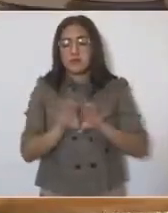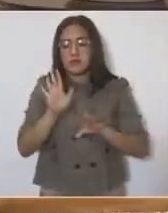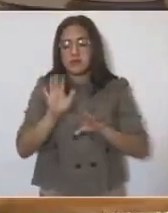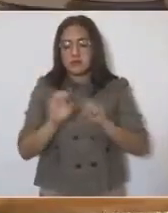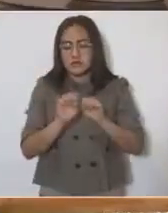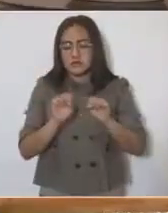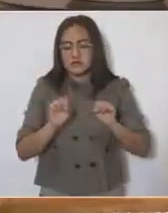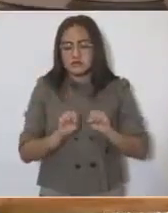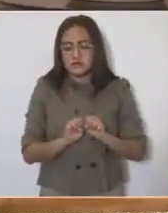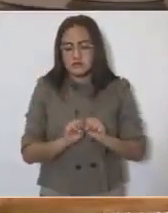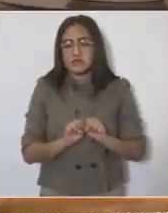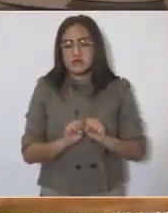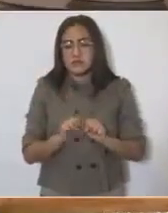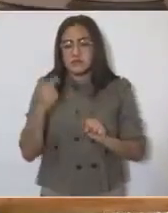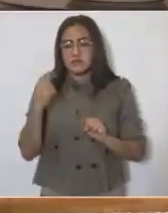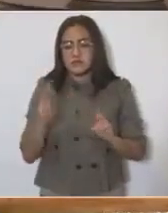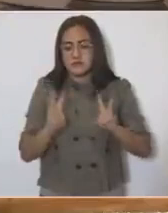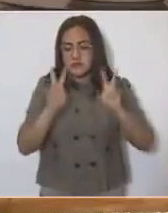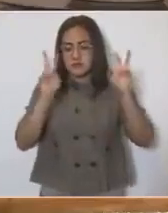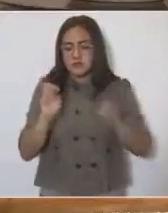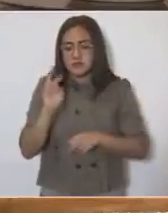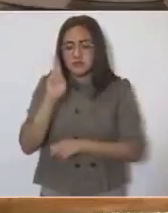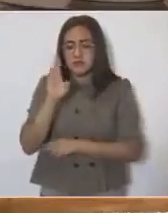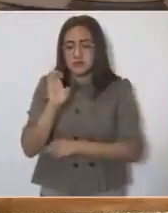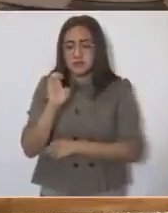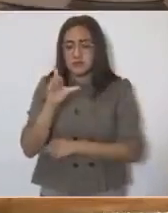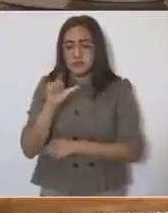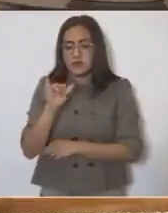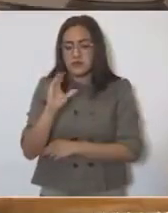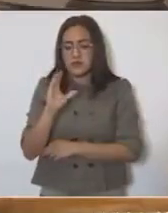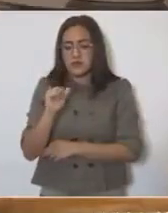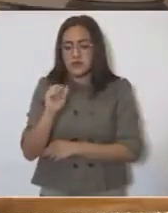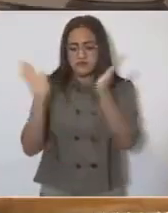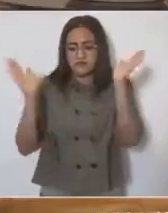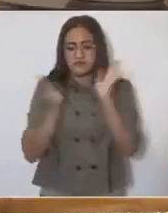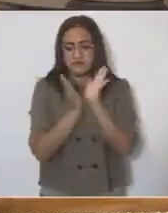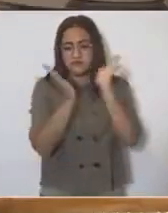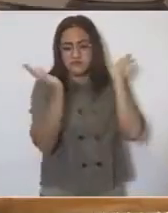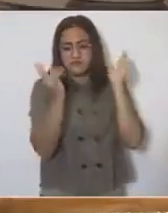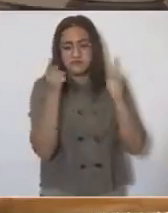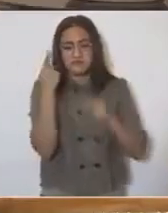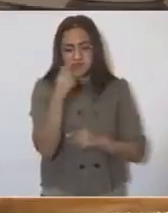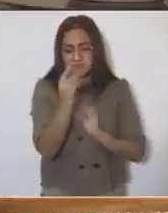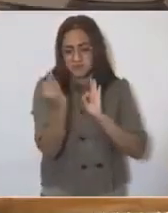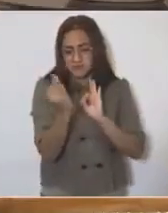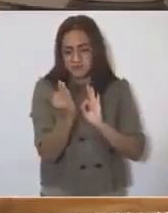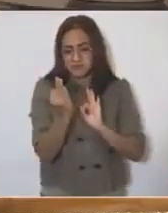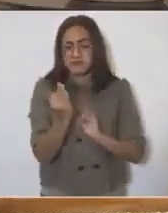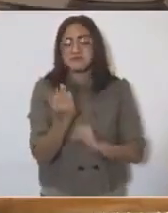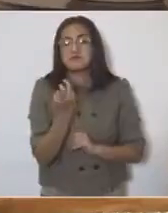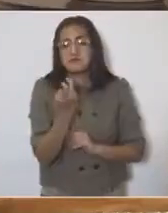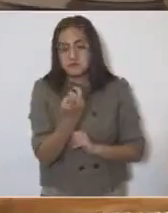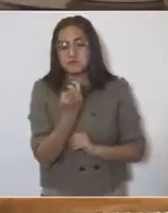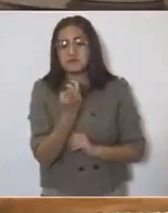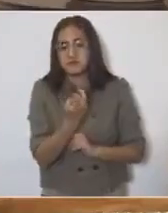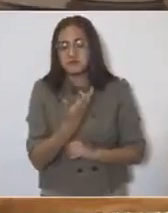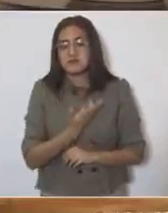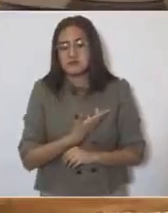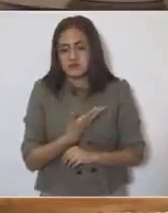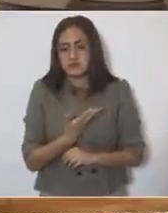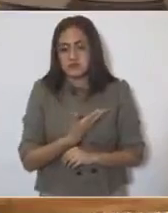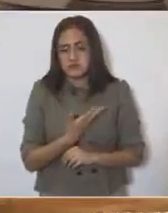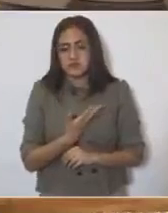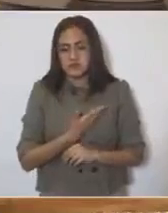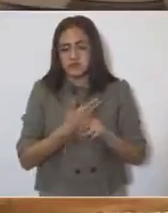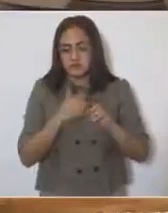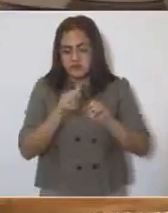al que se denominaría el relicario en la zona de Los Fuertes tiene que ver con eso es